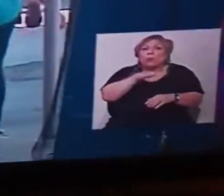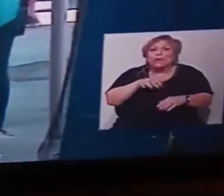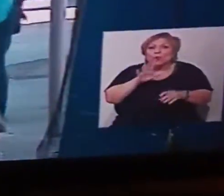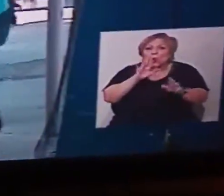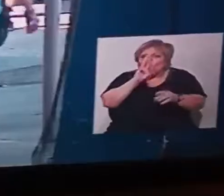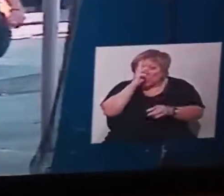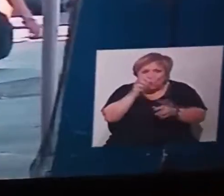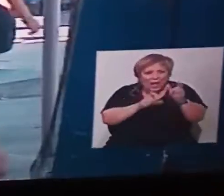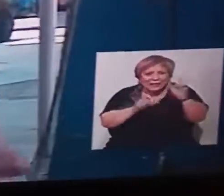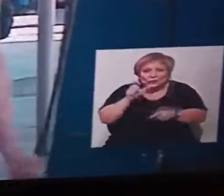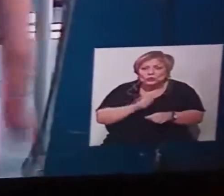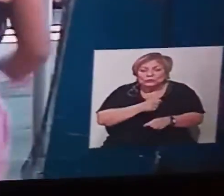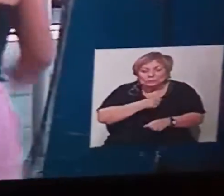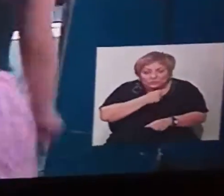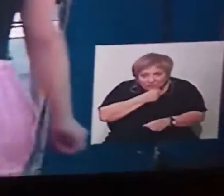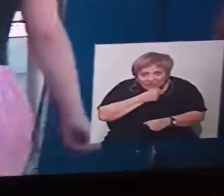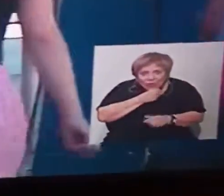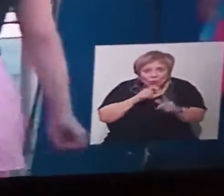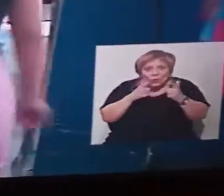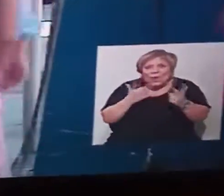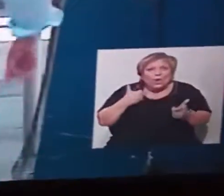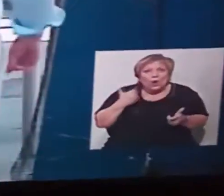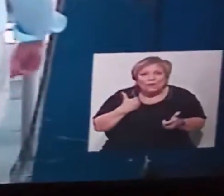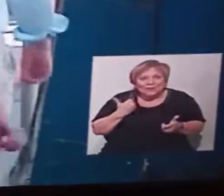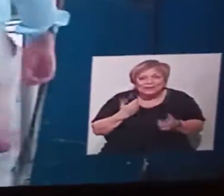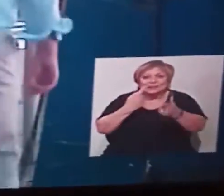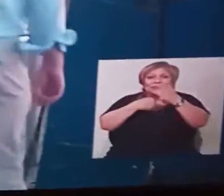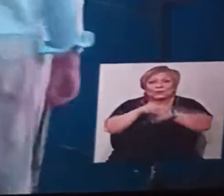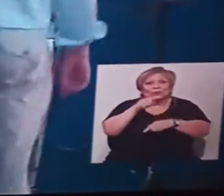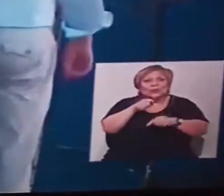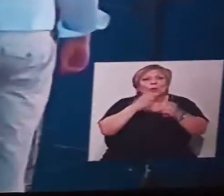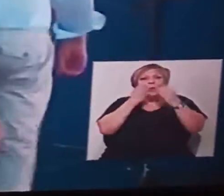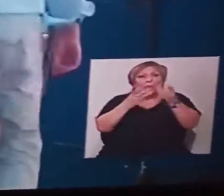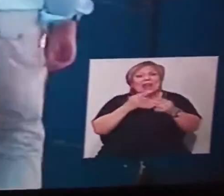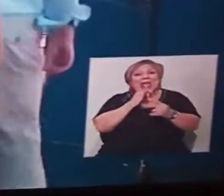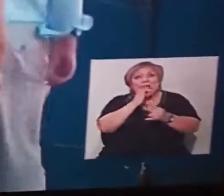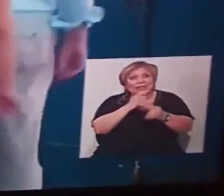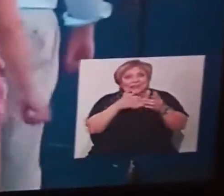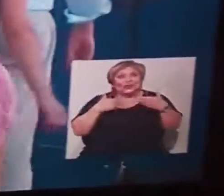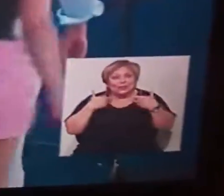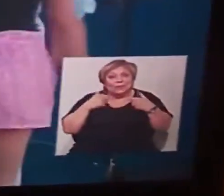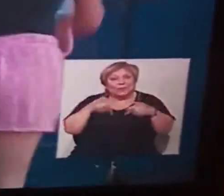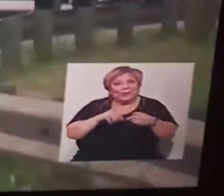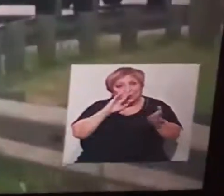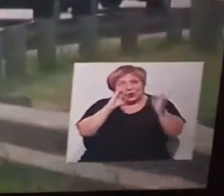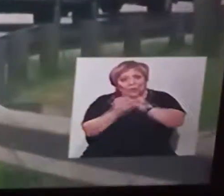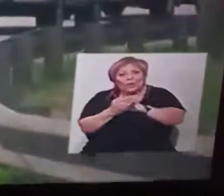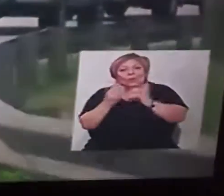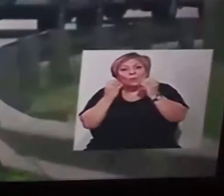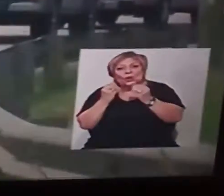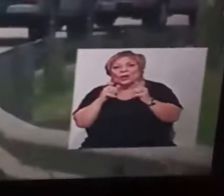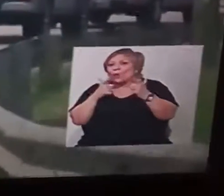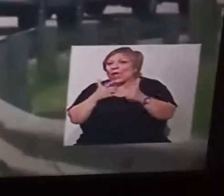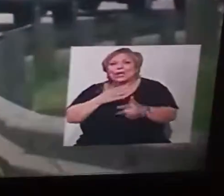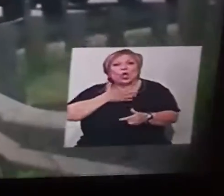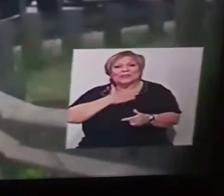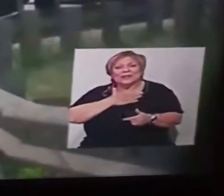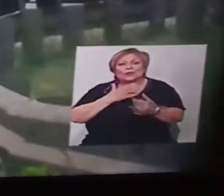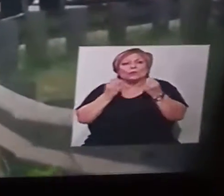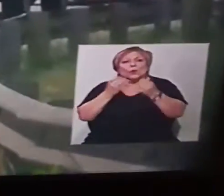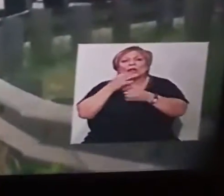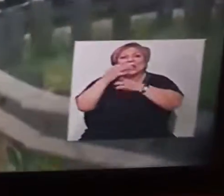uruguayos las noticias ahora en cambio se están concentrando de su descontento señala al hacer referencia